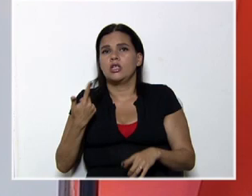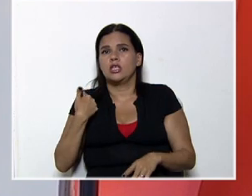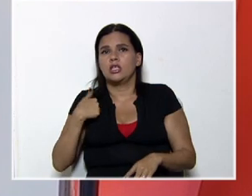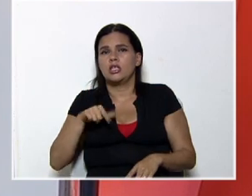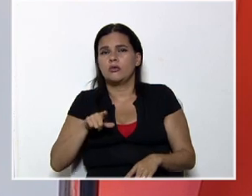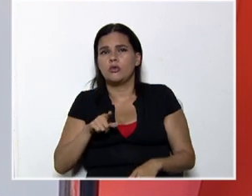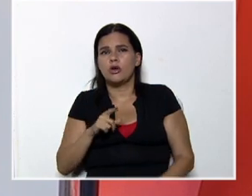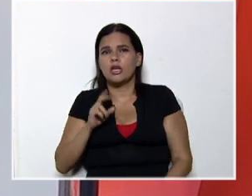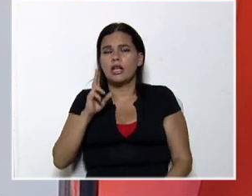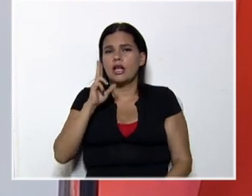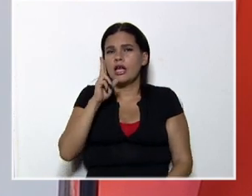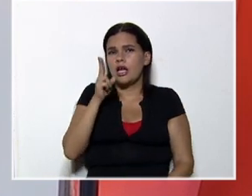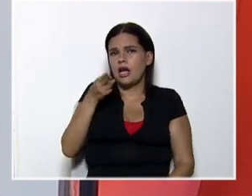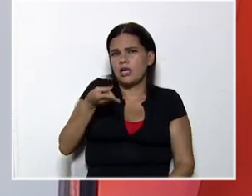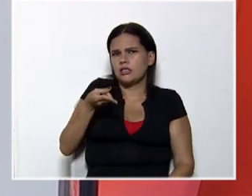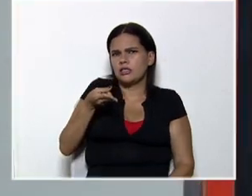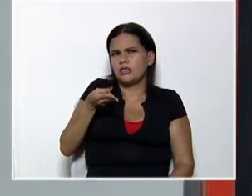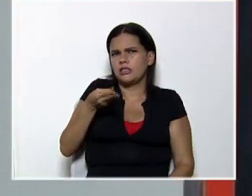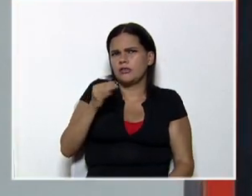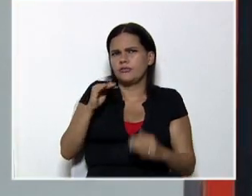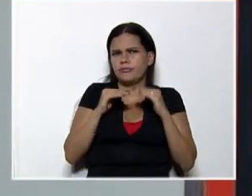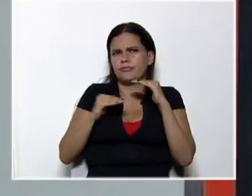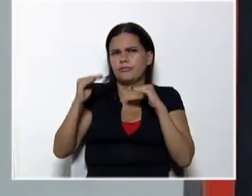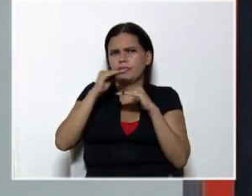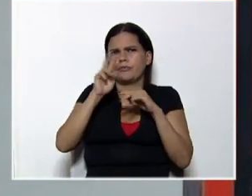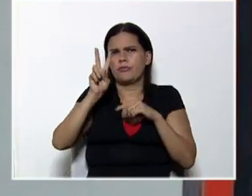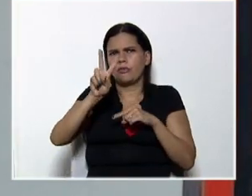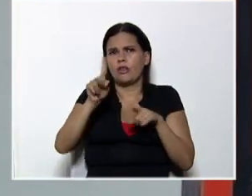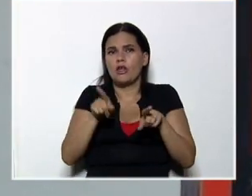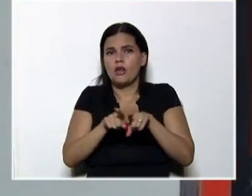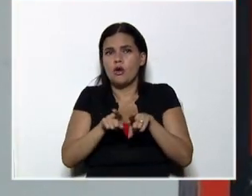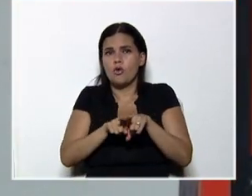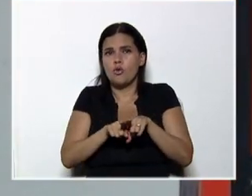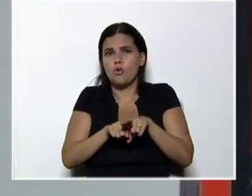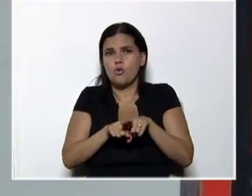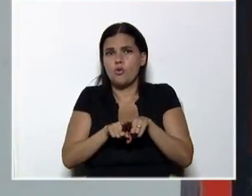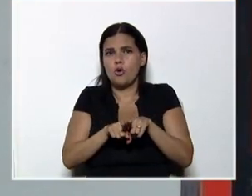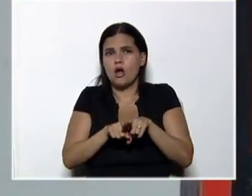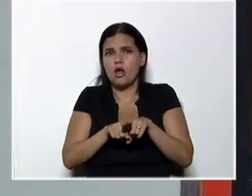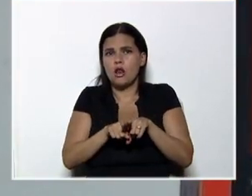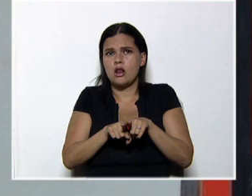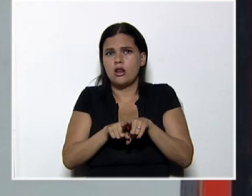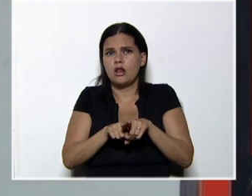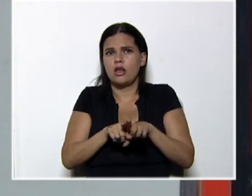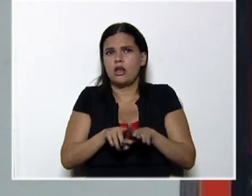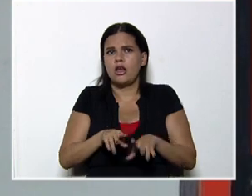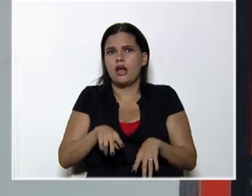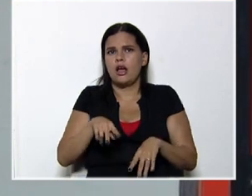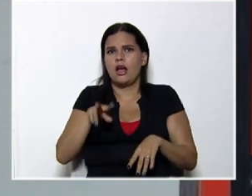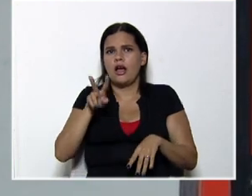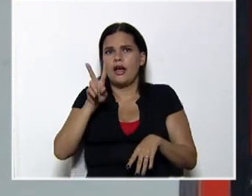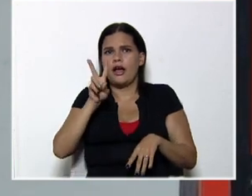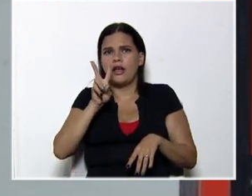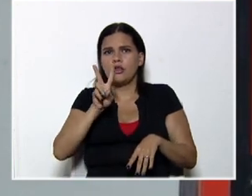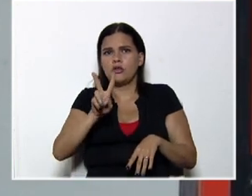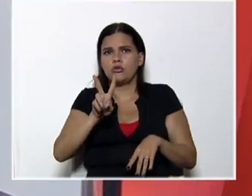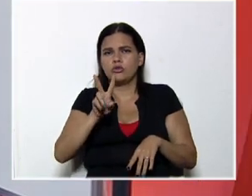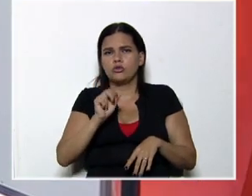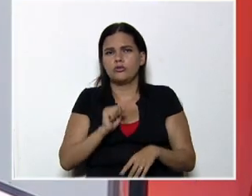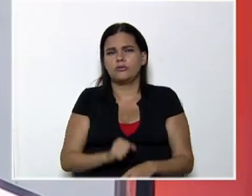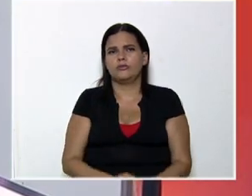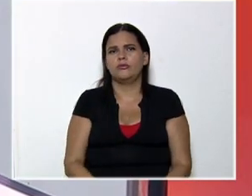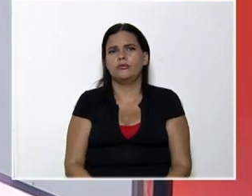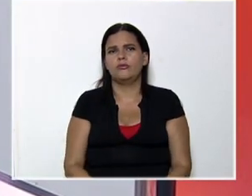cuadrado es igual a cateto opuesto, recordemos que es el que está al frente del ángulo, cateto opuesto sería